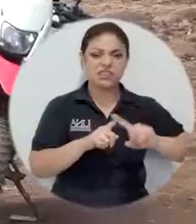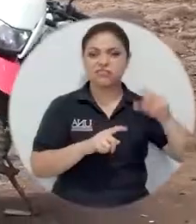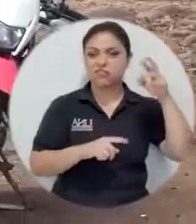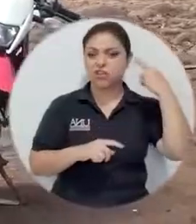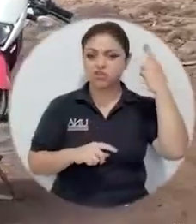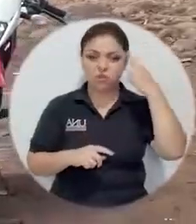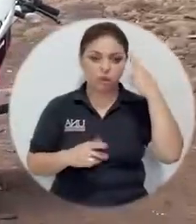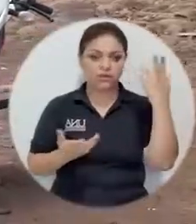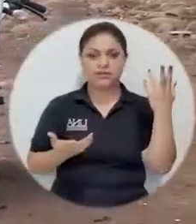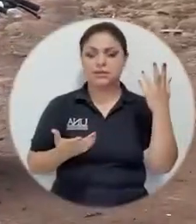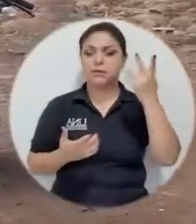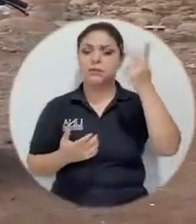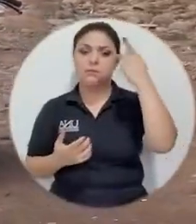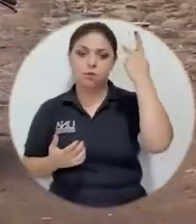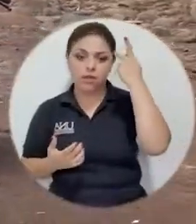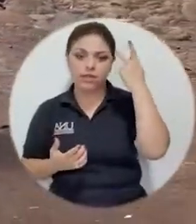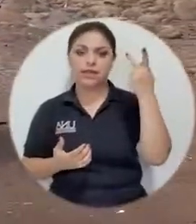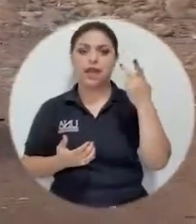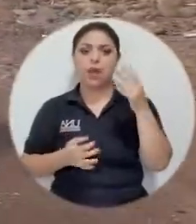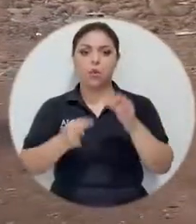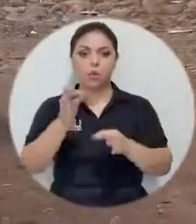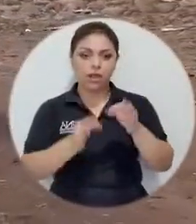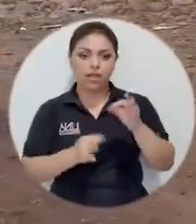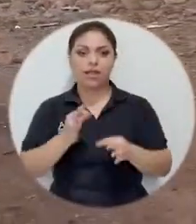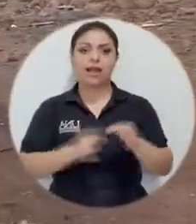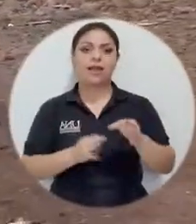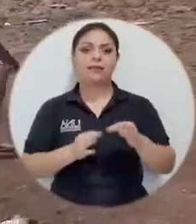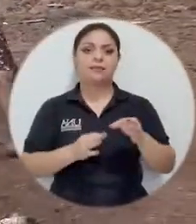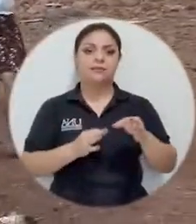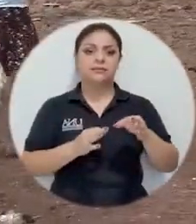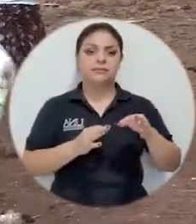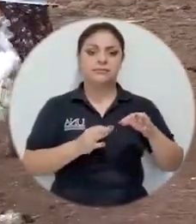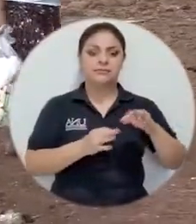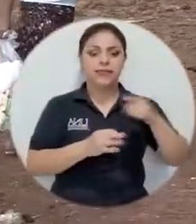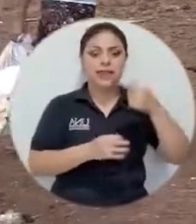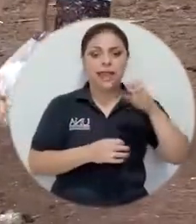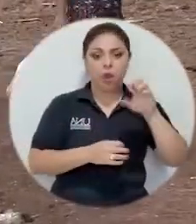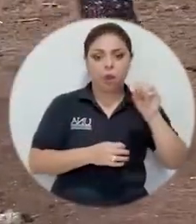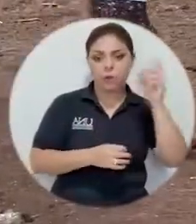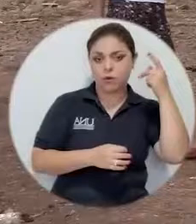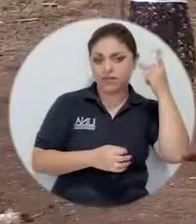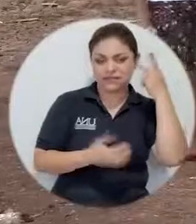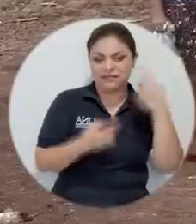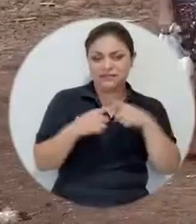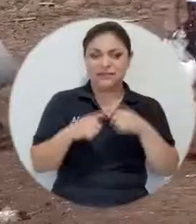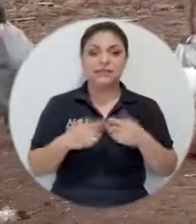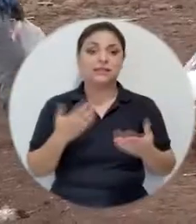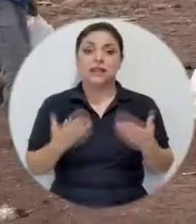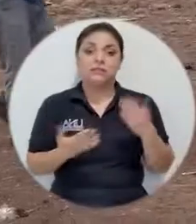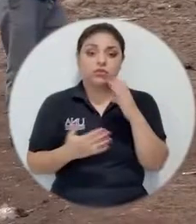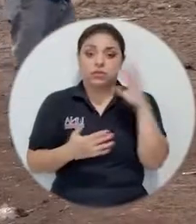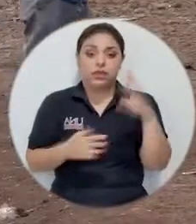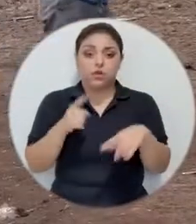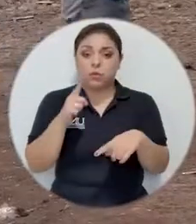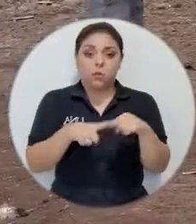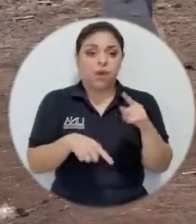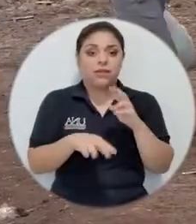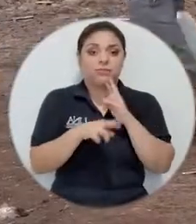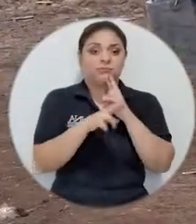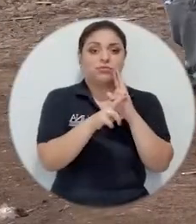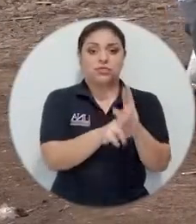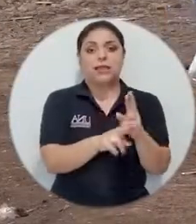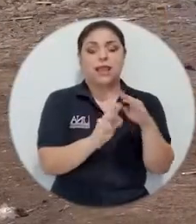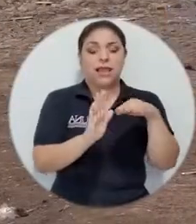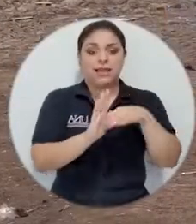en día, por diversas razones políticas, jurídicas, geopolíticas, pueden ser que no sean para Costa Rica la respuesta a una